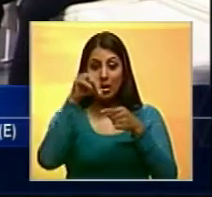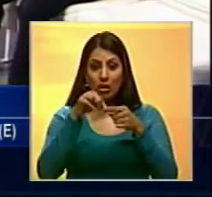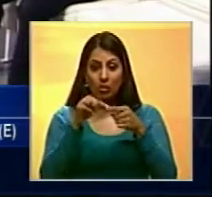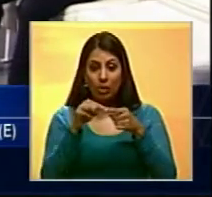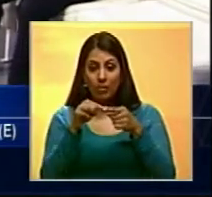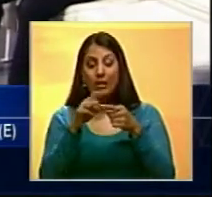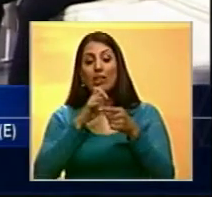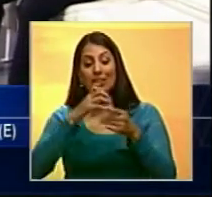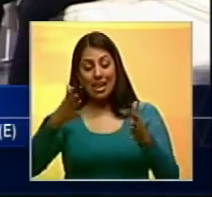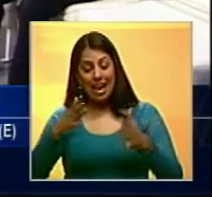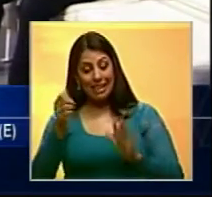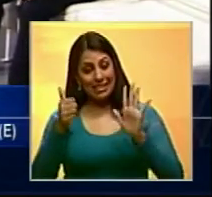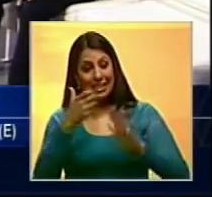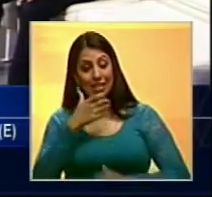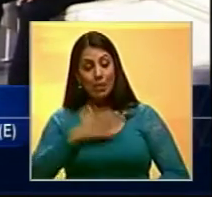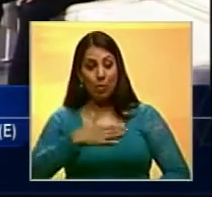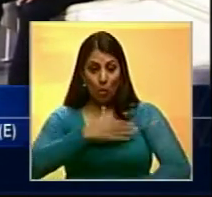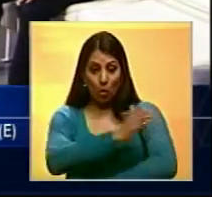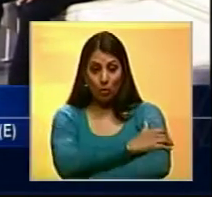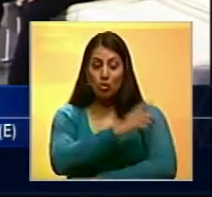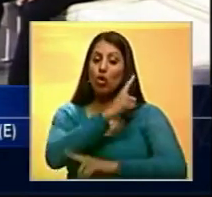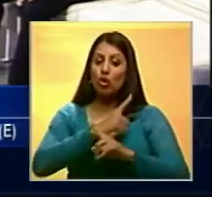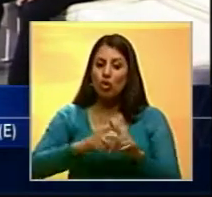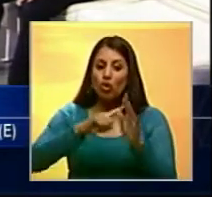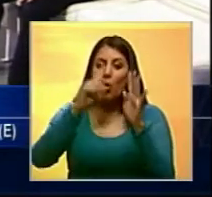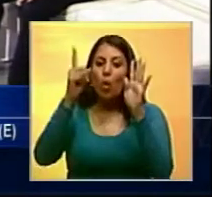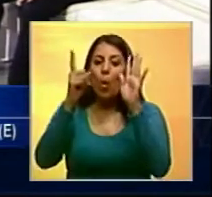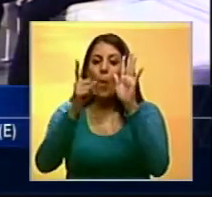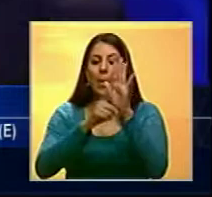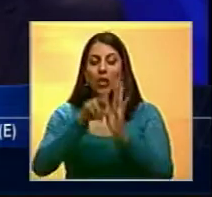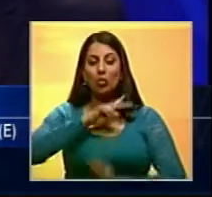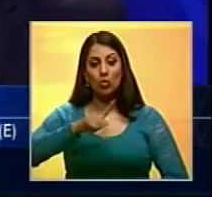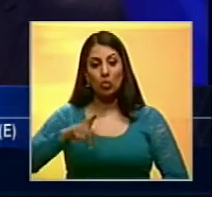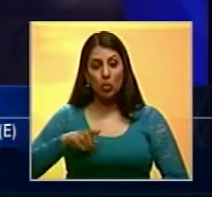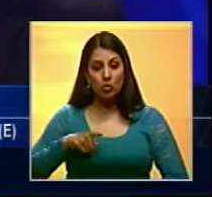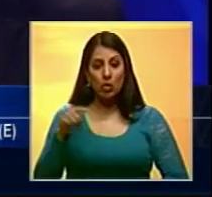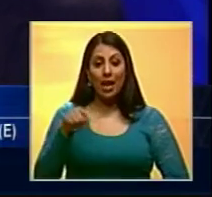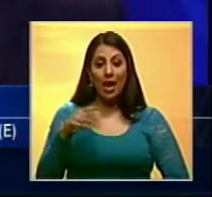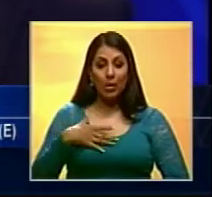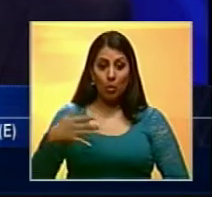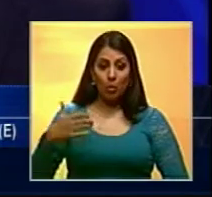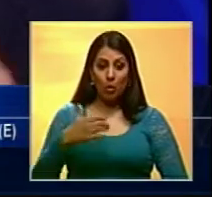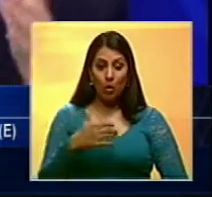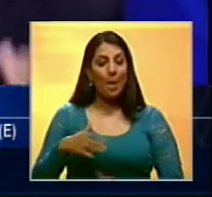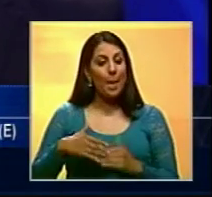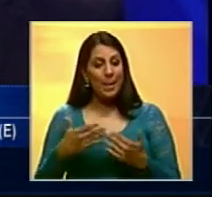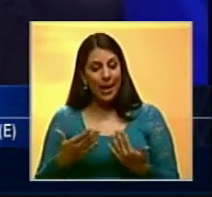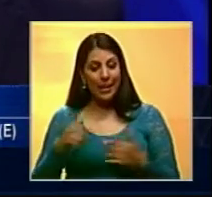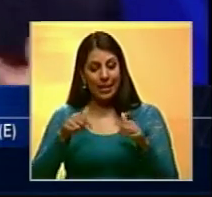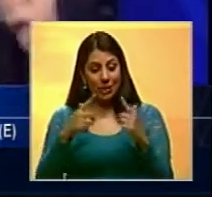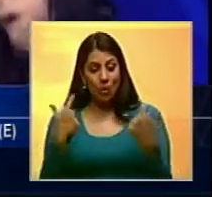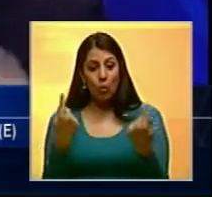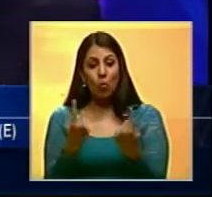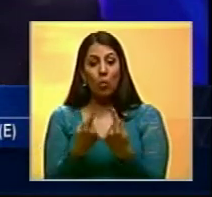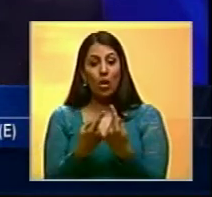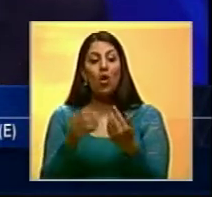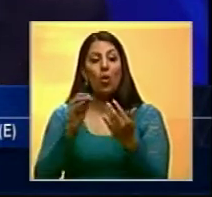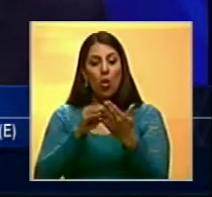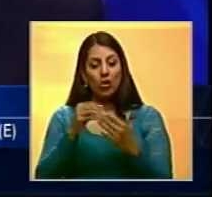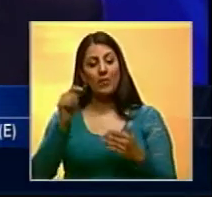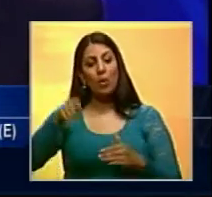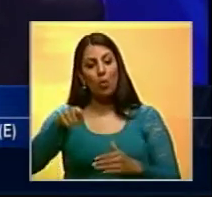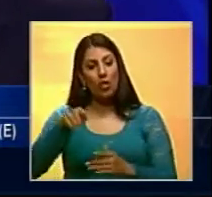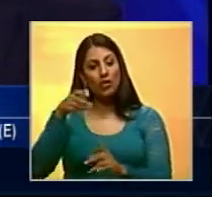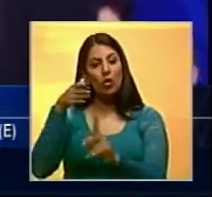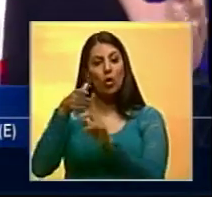Nacional, que la ganamos el 6 de diciembre, y eso depende absolutamente de nosotros desde la unidad, para que desde este espacio retomemos el juicio político